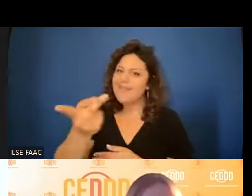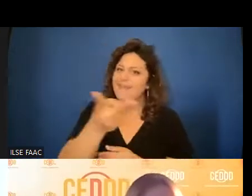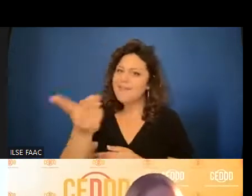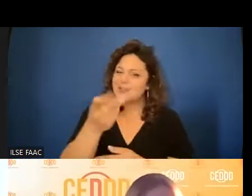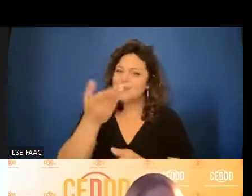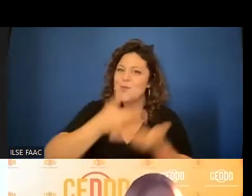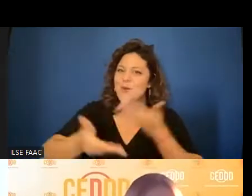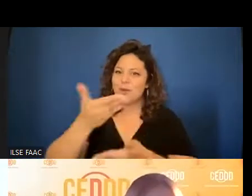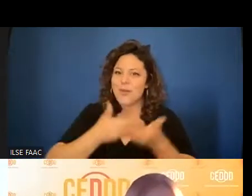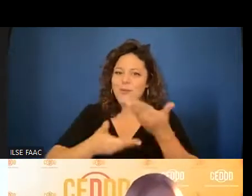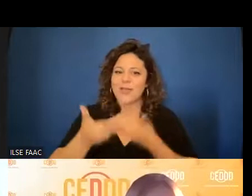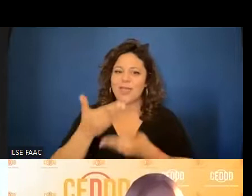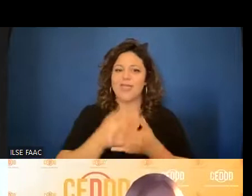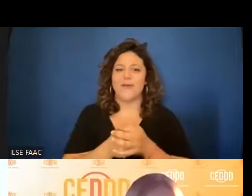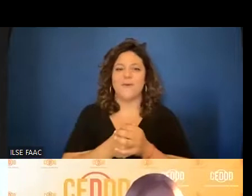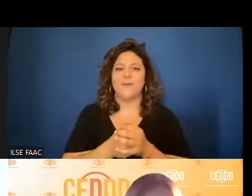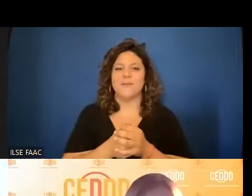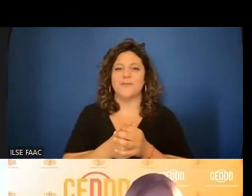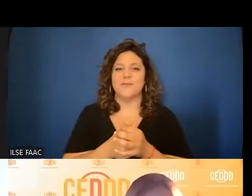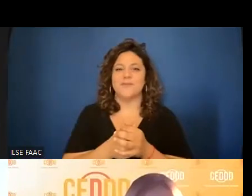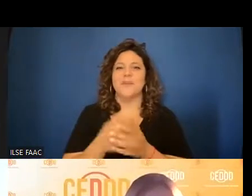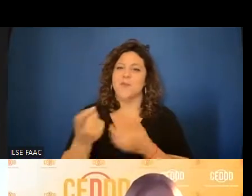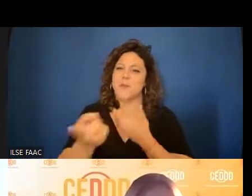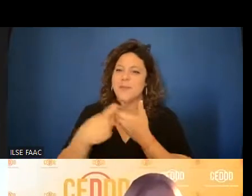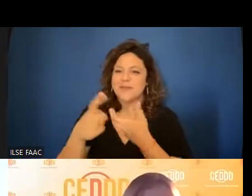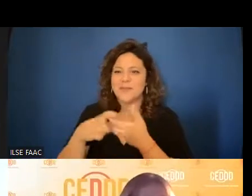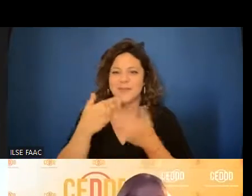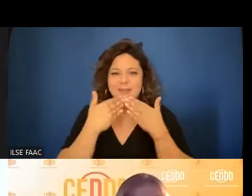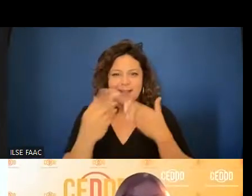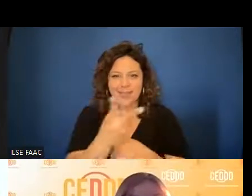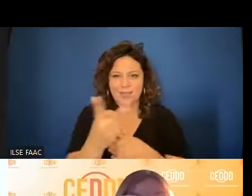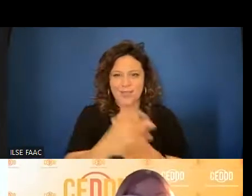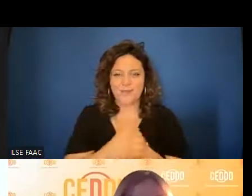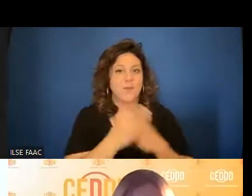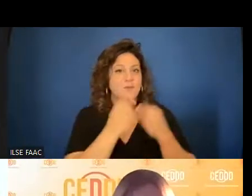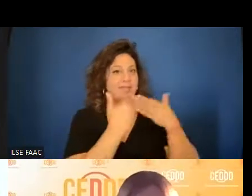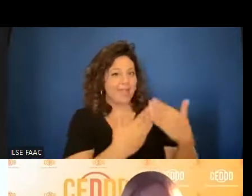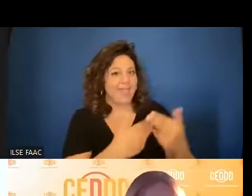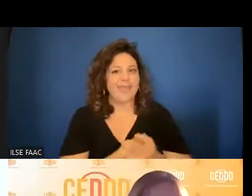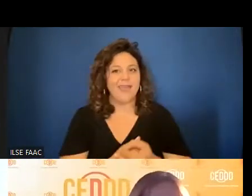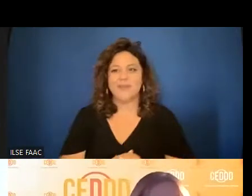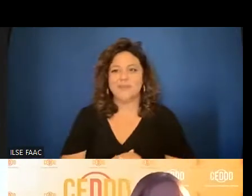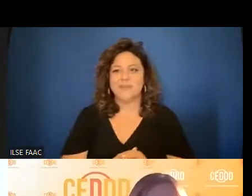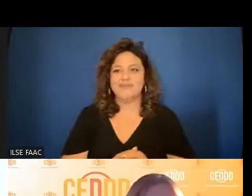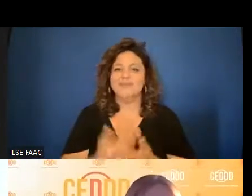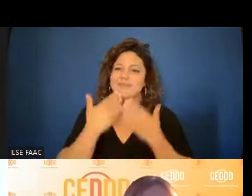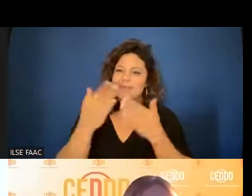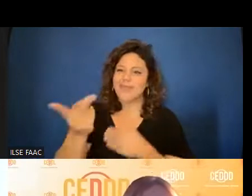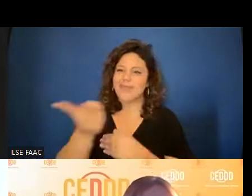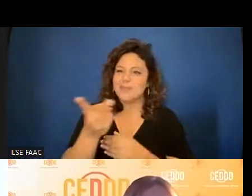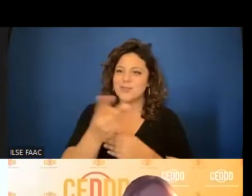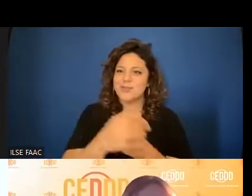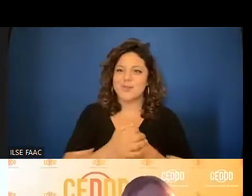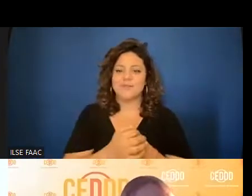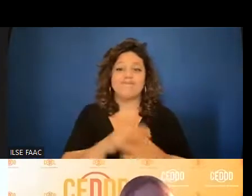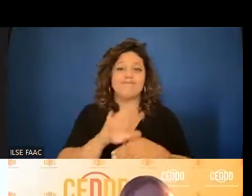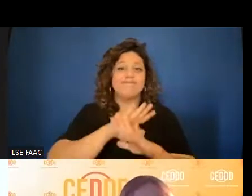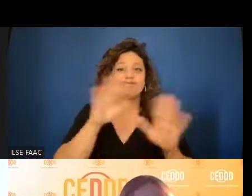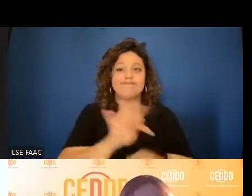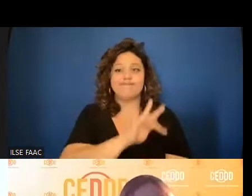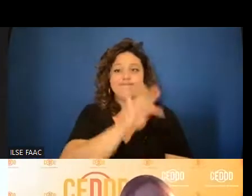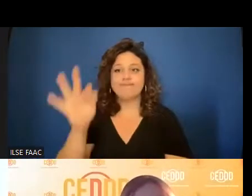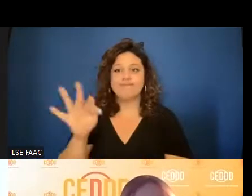mejores resultados a la Asociación Eliminando Barreras de Sevilla, y que ojalá pues puedan conseguir esa accesibilidad